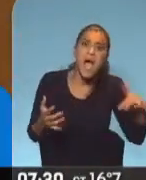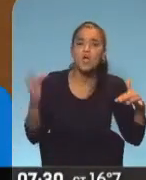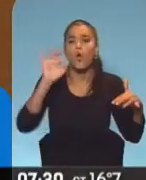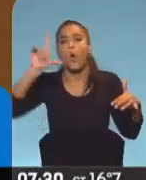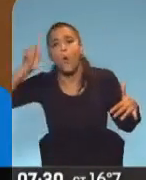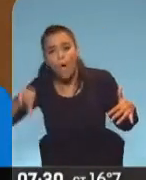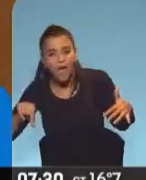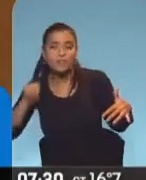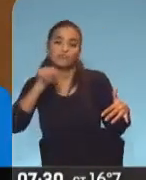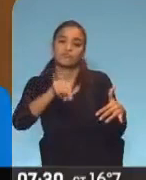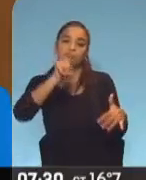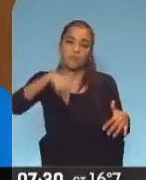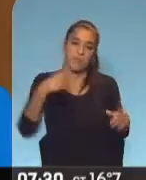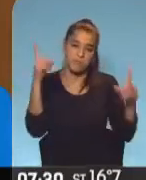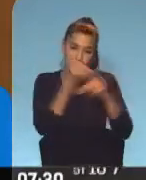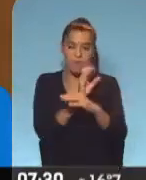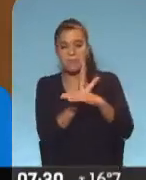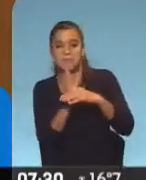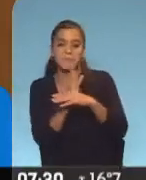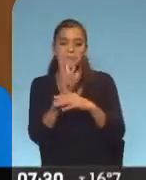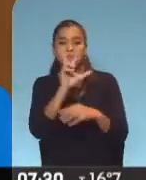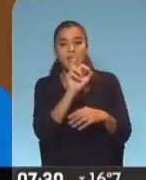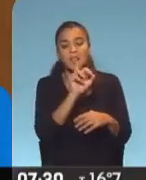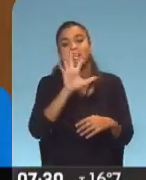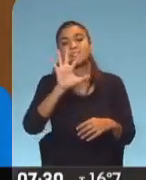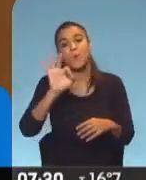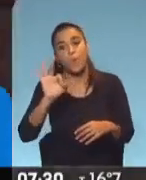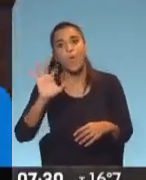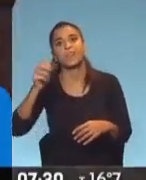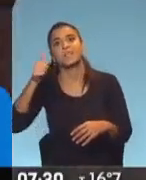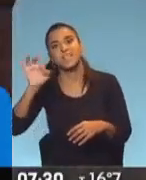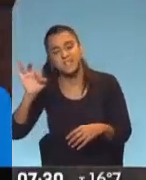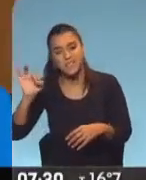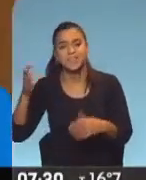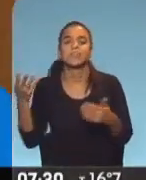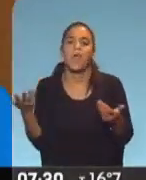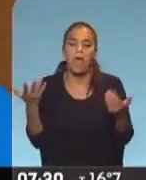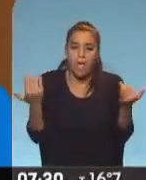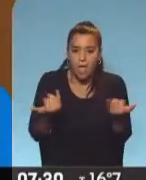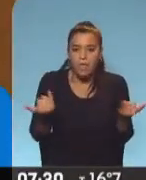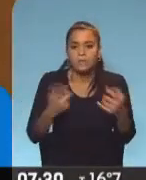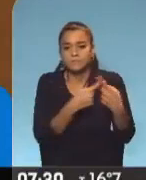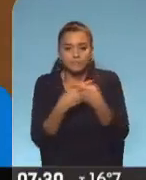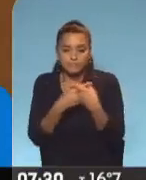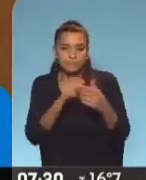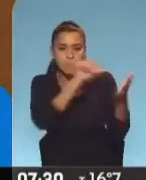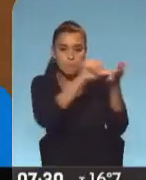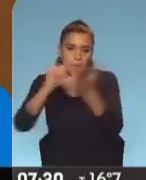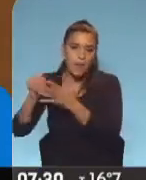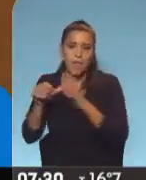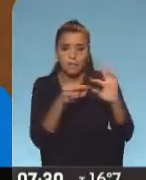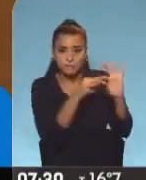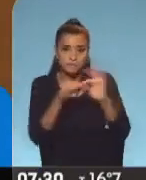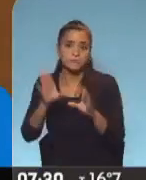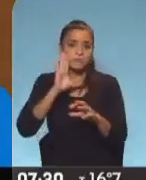siempre se dice que es un problema. Ahora, entre un petróleo a 30, un petróleo a 50, un petróleo a 60, se da la disputa geopolítica entre países que son aliados.